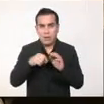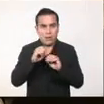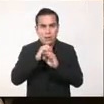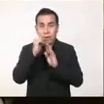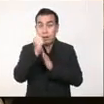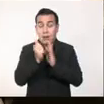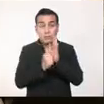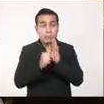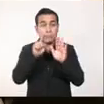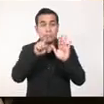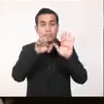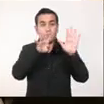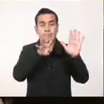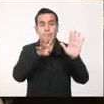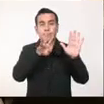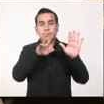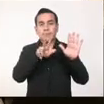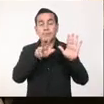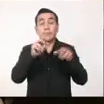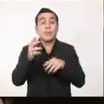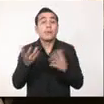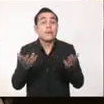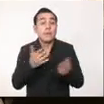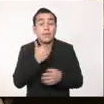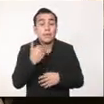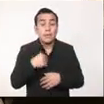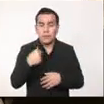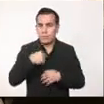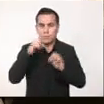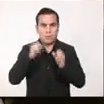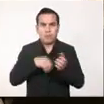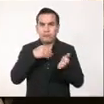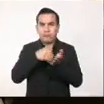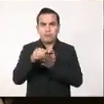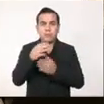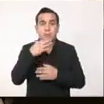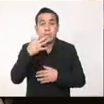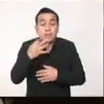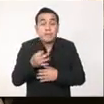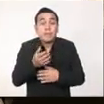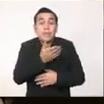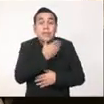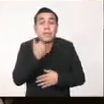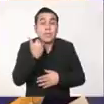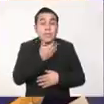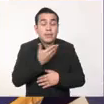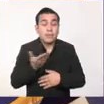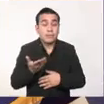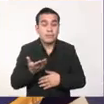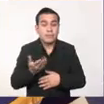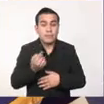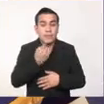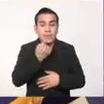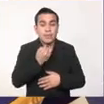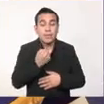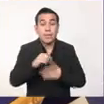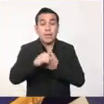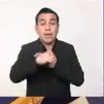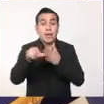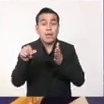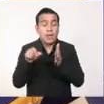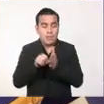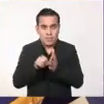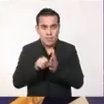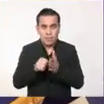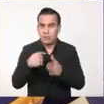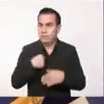podrá destituir. Por eso no lo hicimos en el 2019. Yo lo hubiera quitado el primer día. Pero aquí no dice que